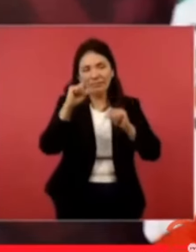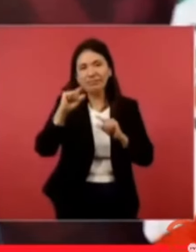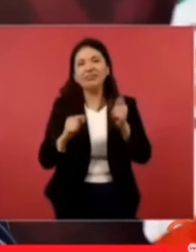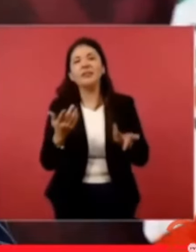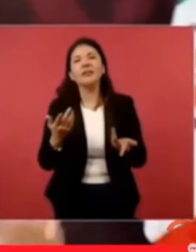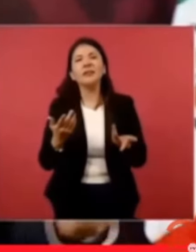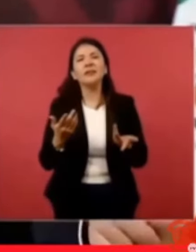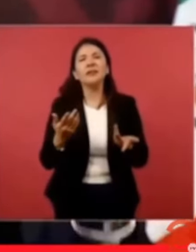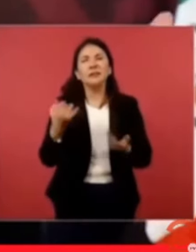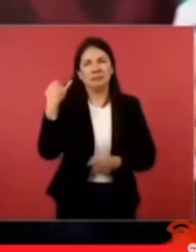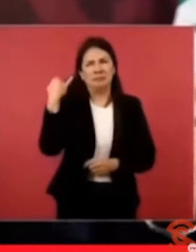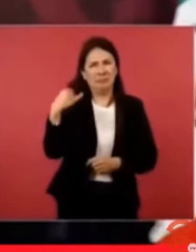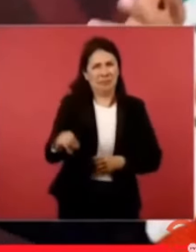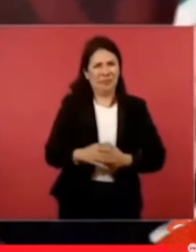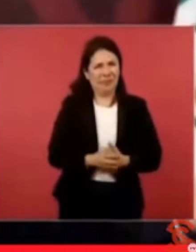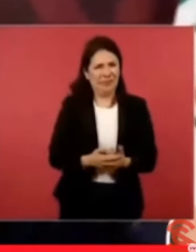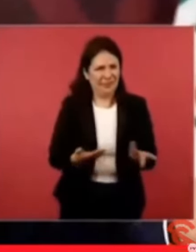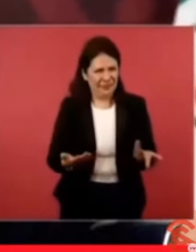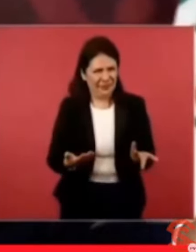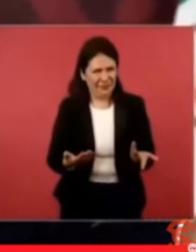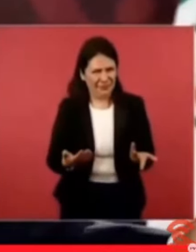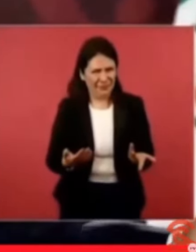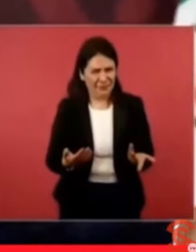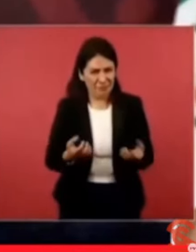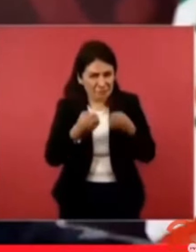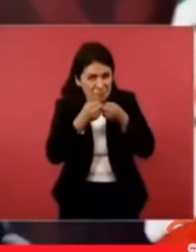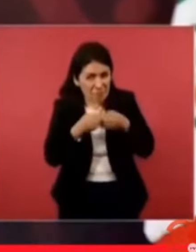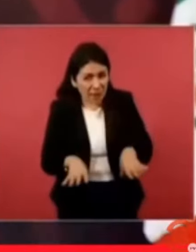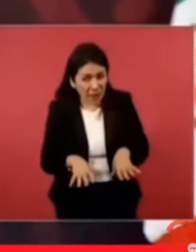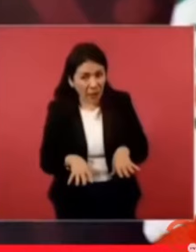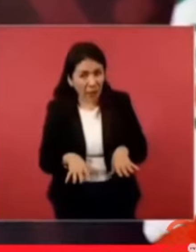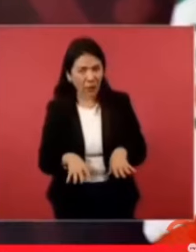Pero ¿cómo? ¿Cómo que perdimos?